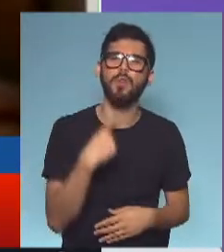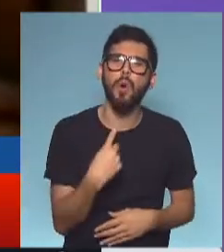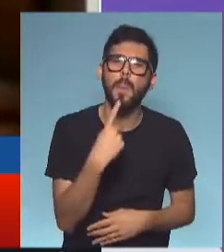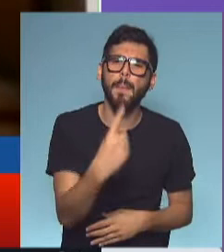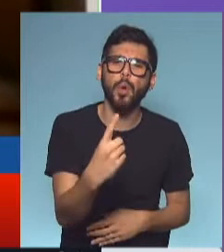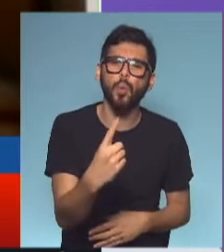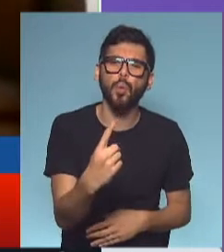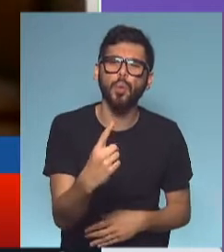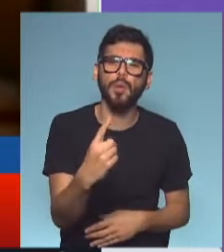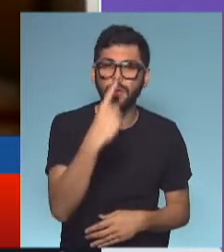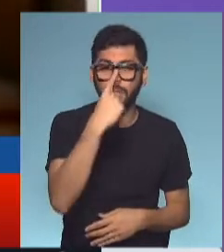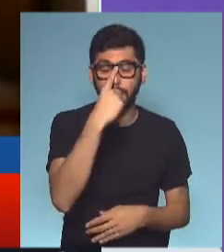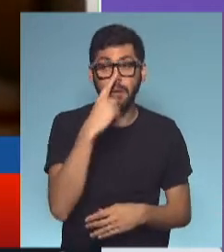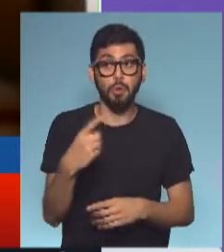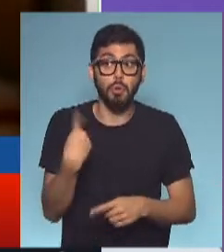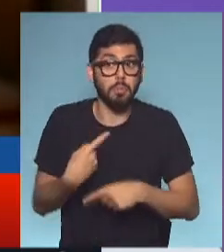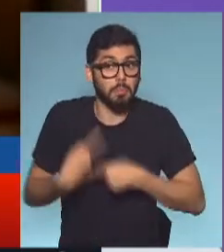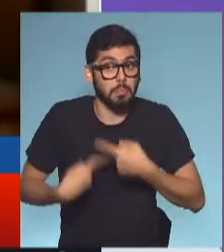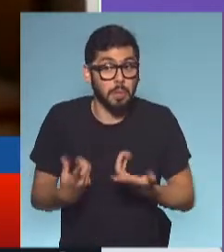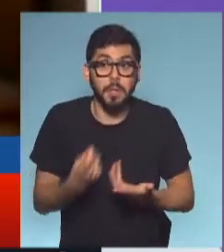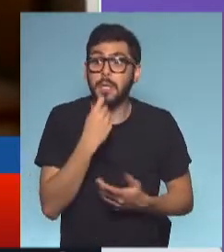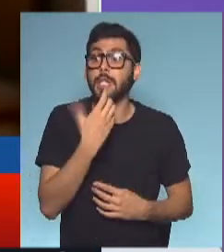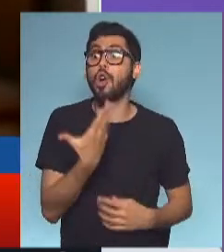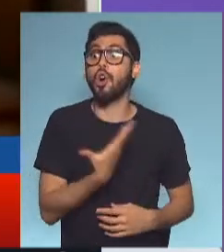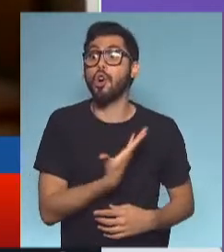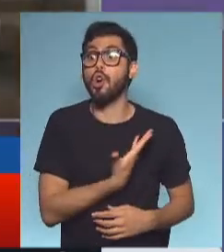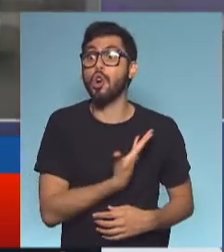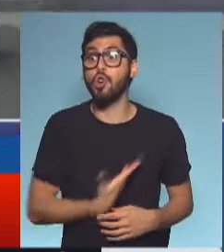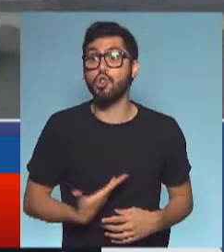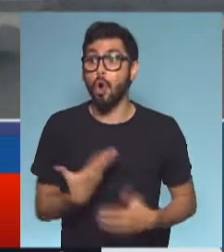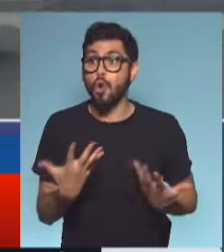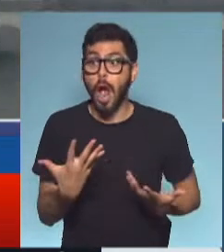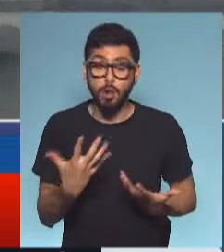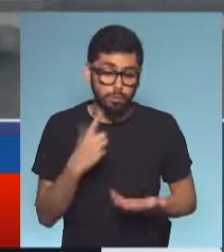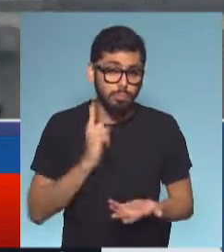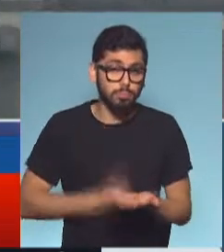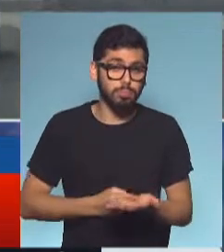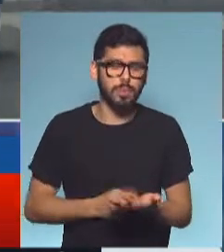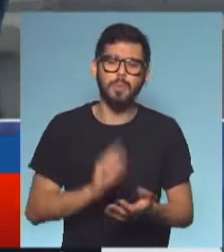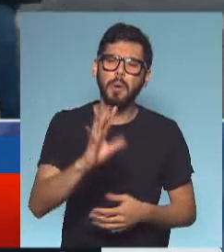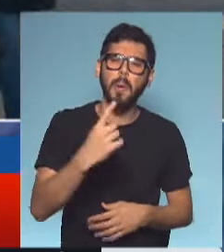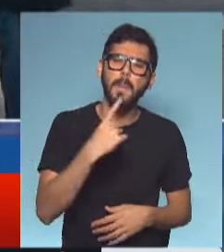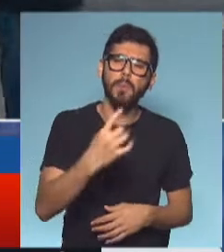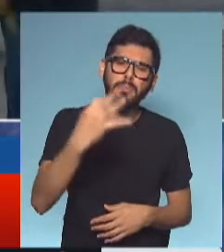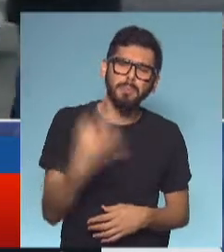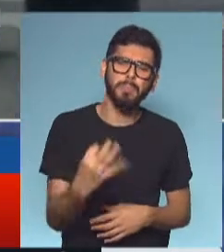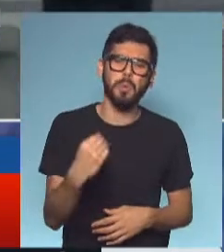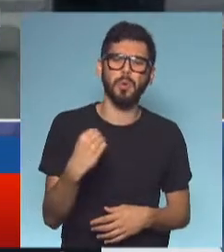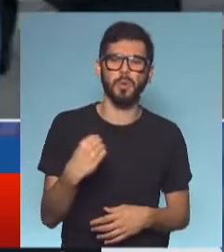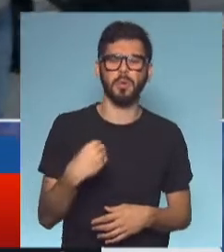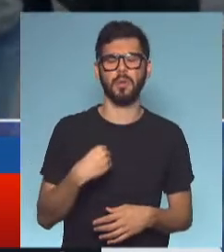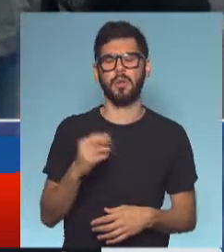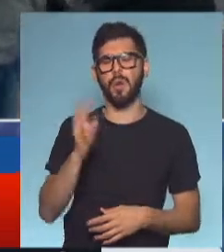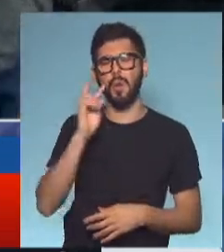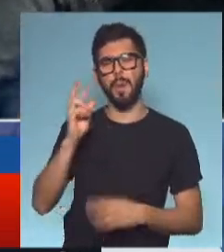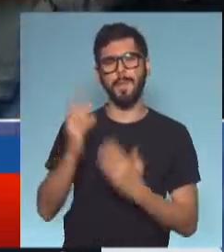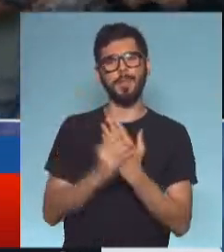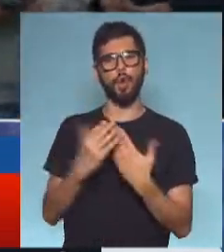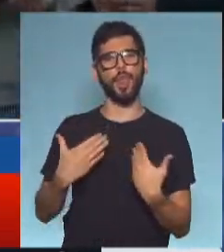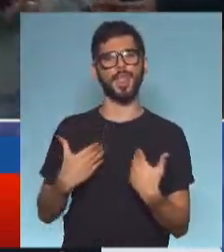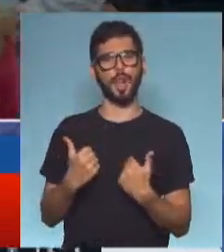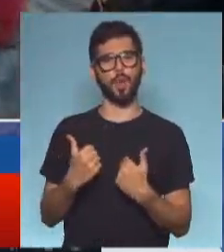venimos haciendo y que, de ser necesario, el gobernador lo va a implementar. La consulta era puntual porque hoy escuché al ministro de Salud de